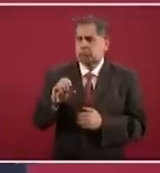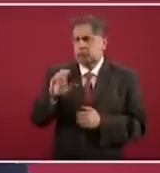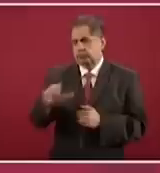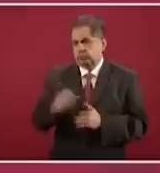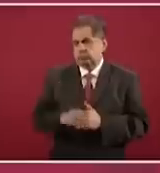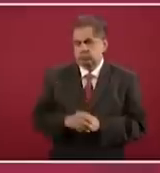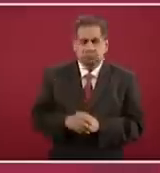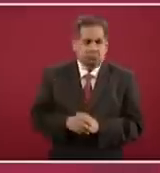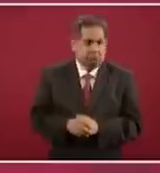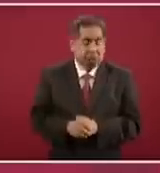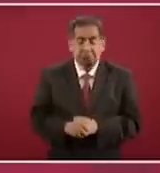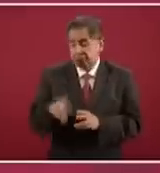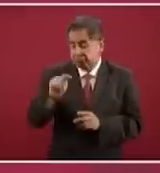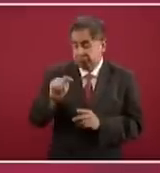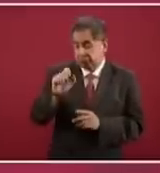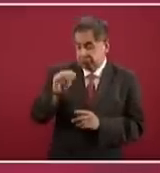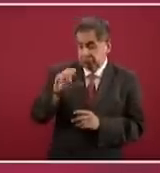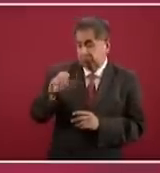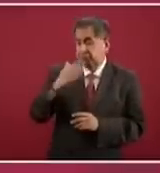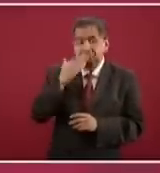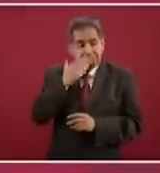sí nos va a ir muy bien.